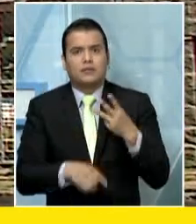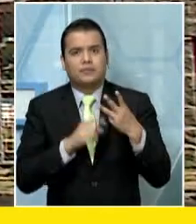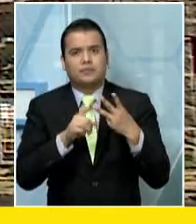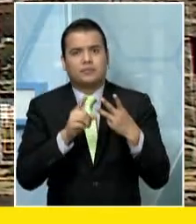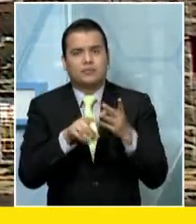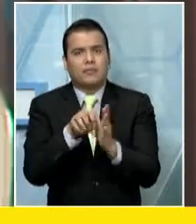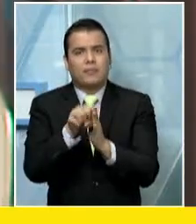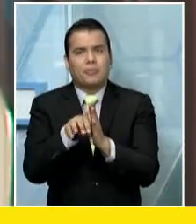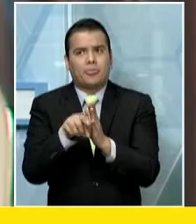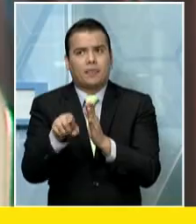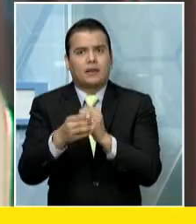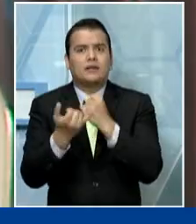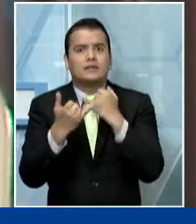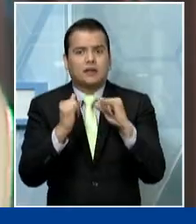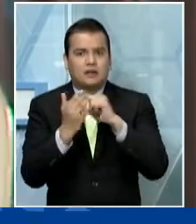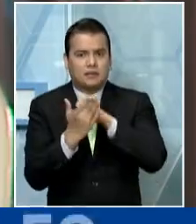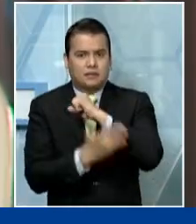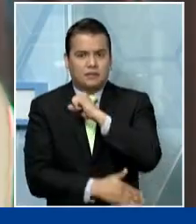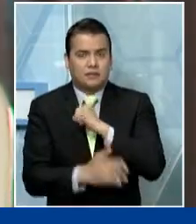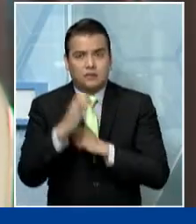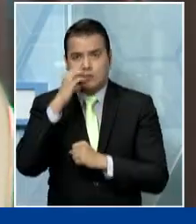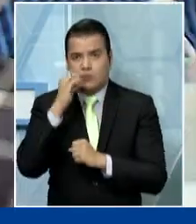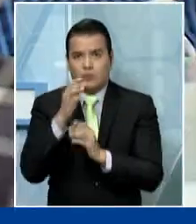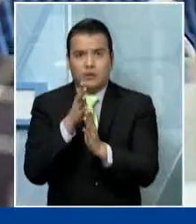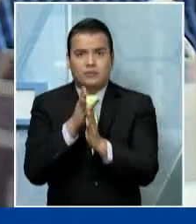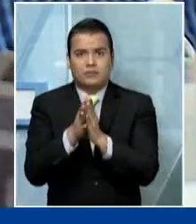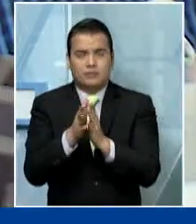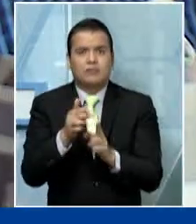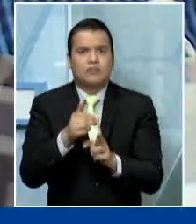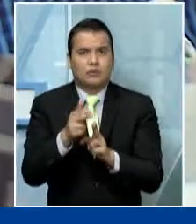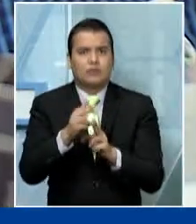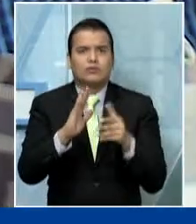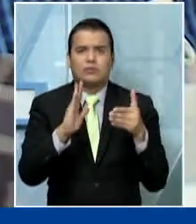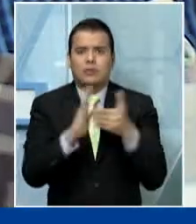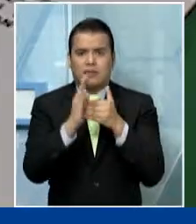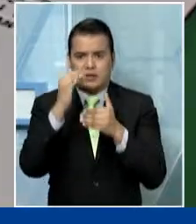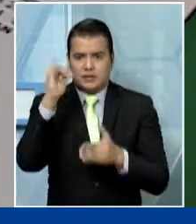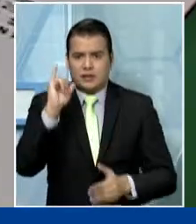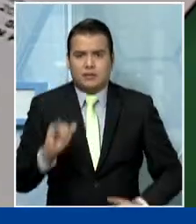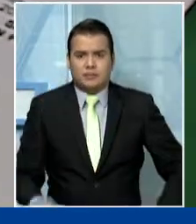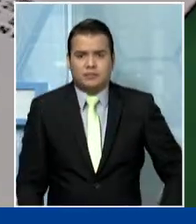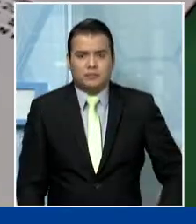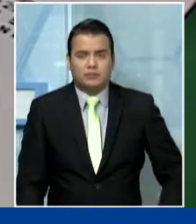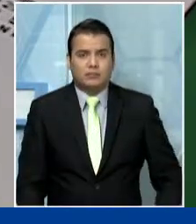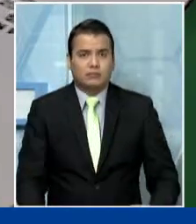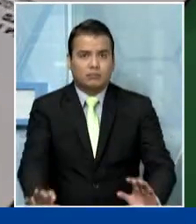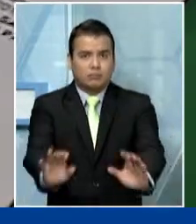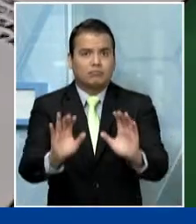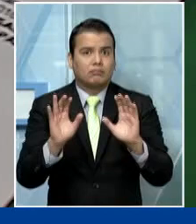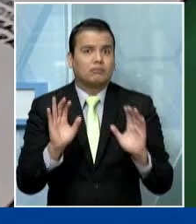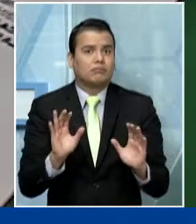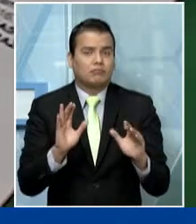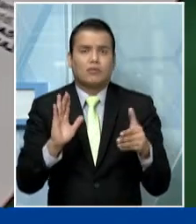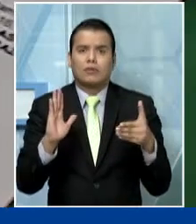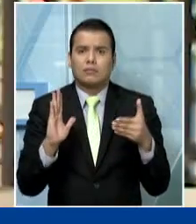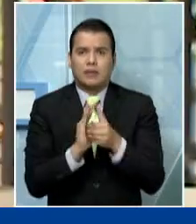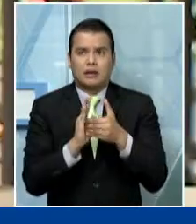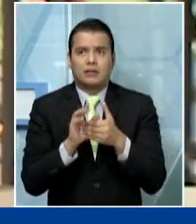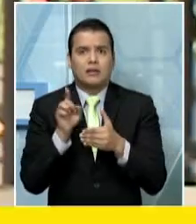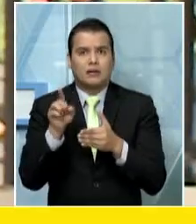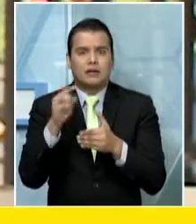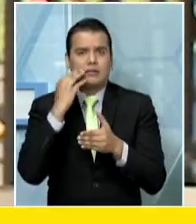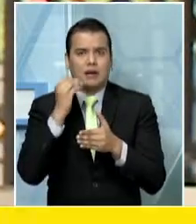por basuras también. Declaraciones por las que Carlos Paz anunció una denuncia penal en su contra. Y me tocó llevar a cabo una denuncia